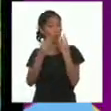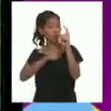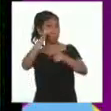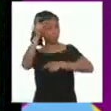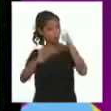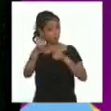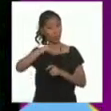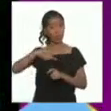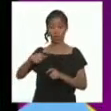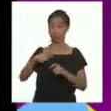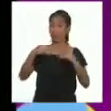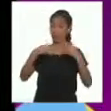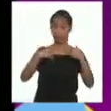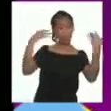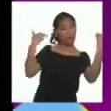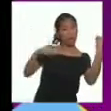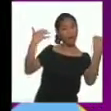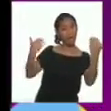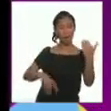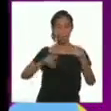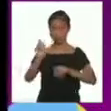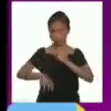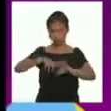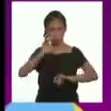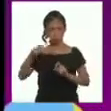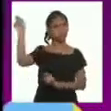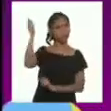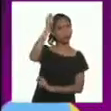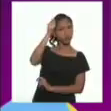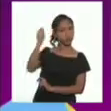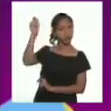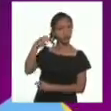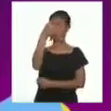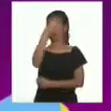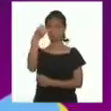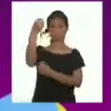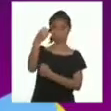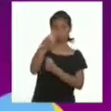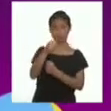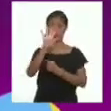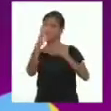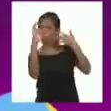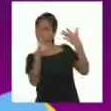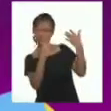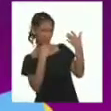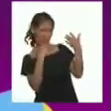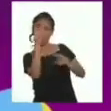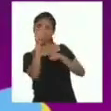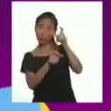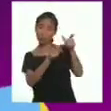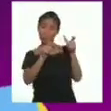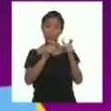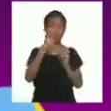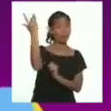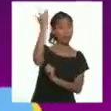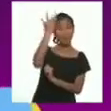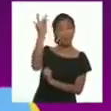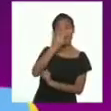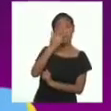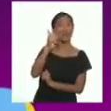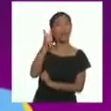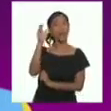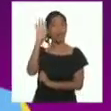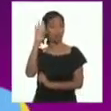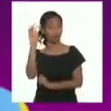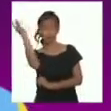varias personas que tienen instrumentos musicales en sus manos. Por sus características, creo que son personas afrodescendientes las